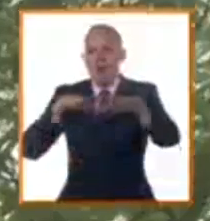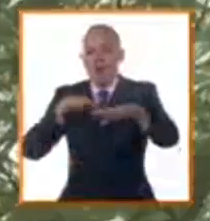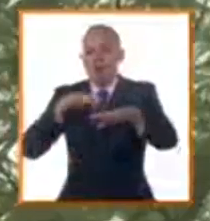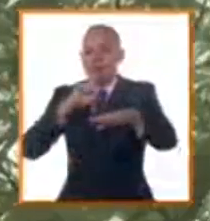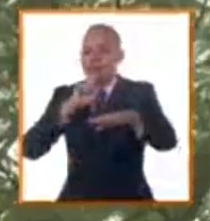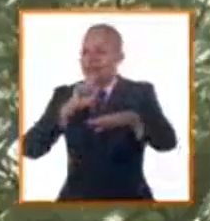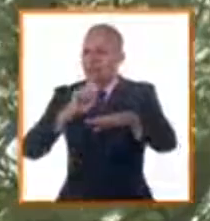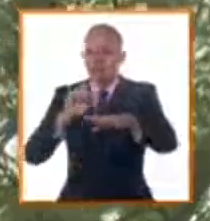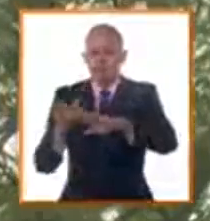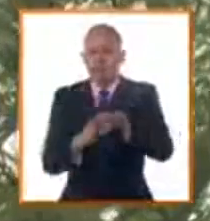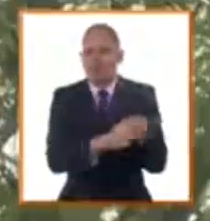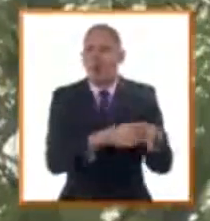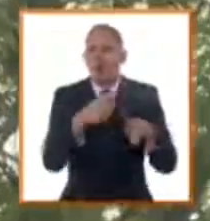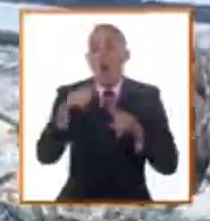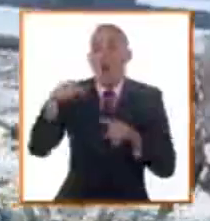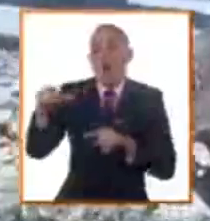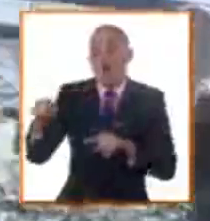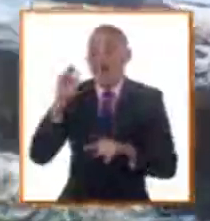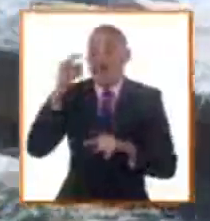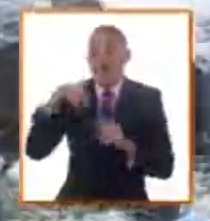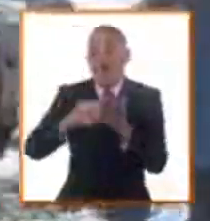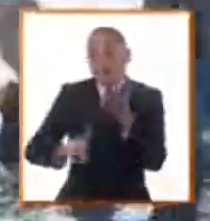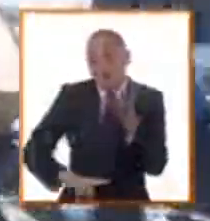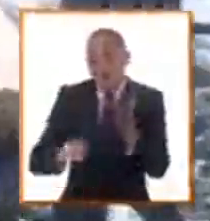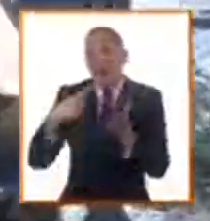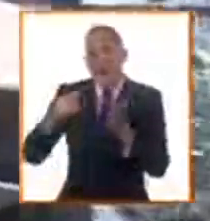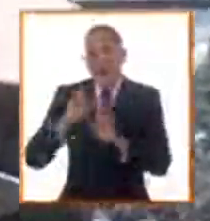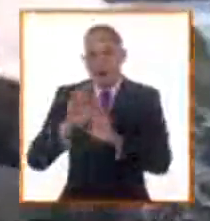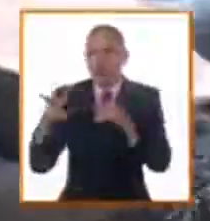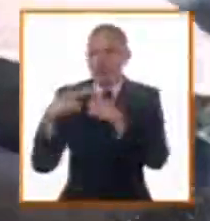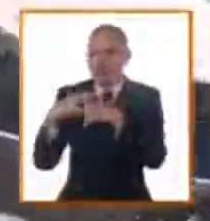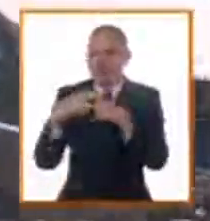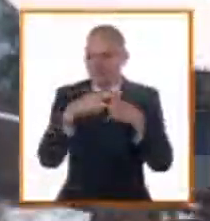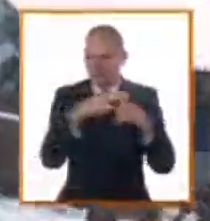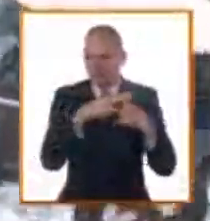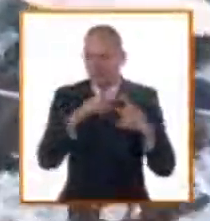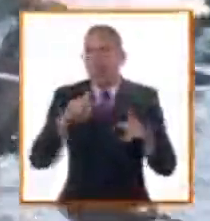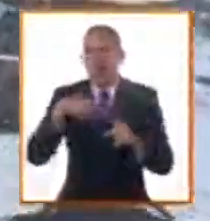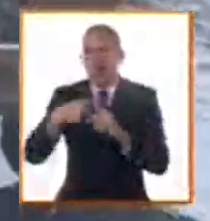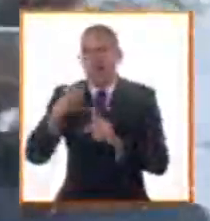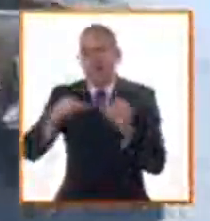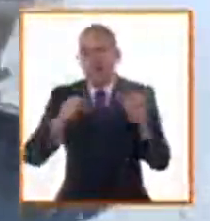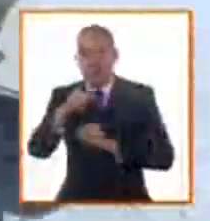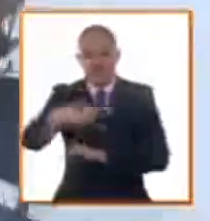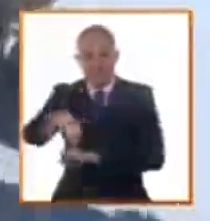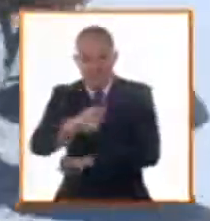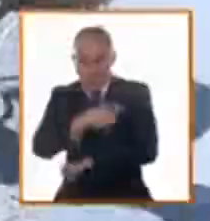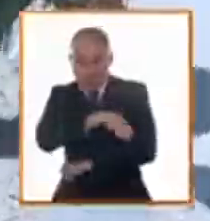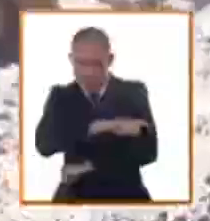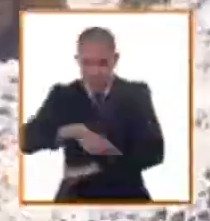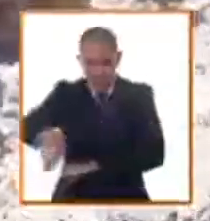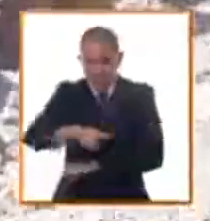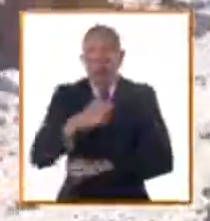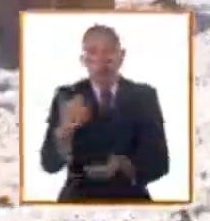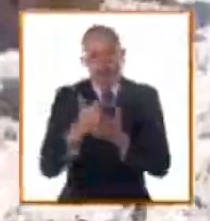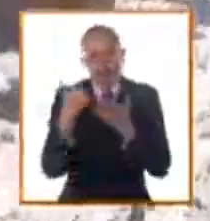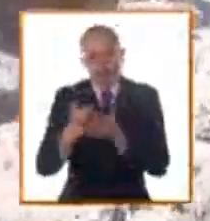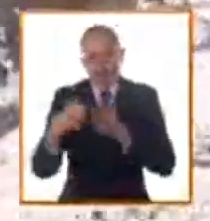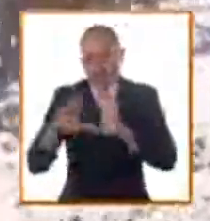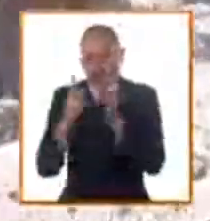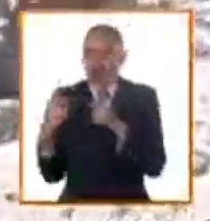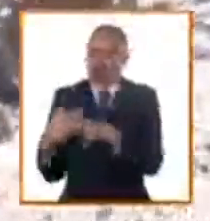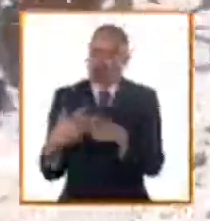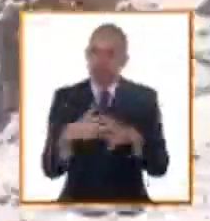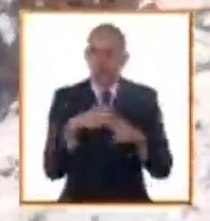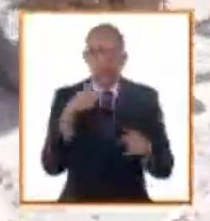laboran en la solución de las averías generadas, en tanto el pueblo participa en las acciones de recuperación, conscientes de que en la unidad está